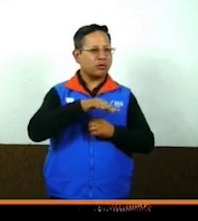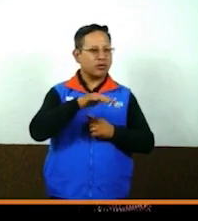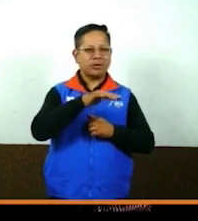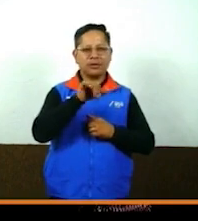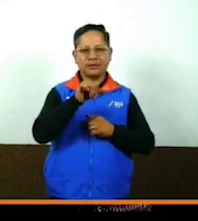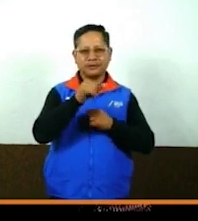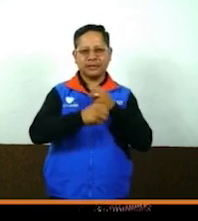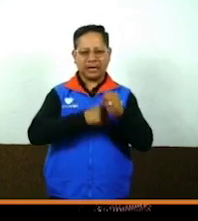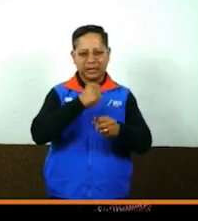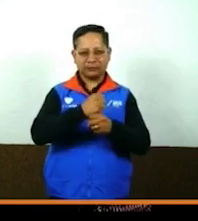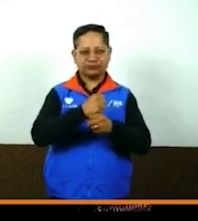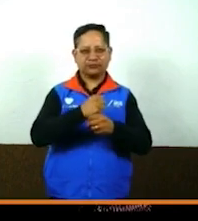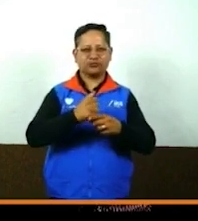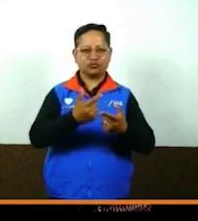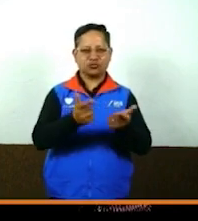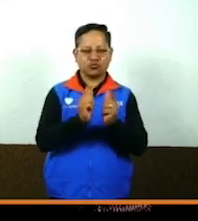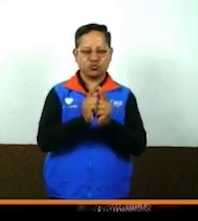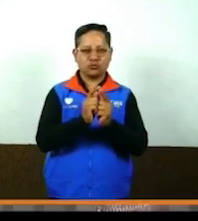años.